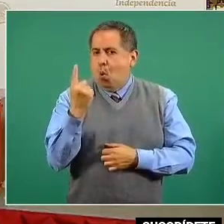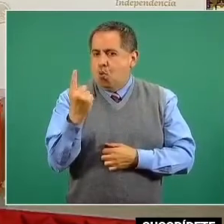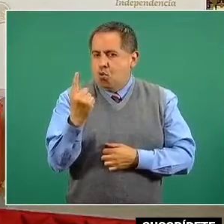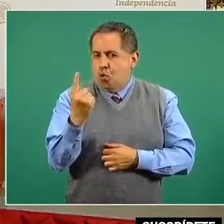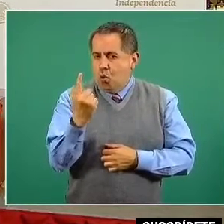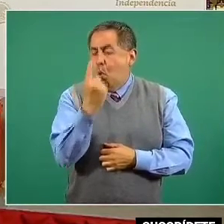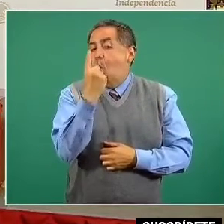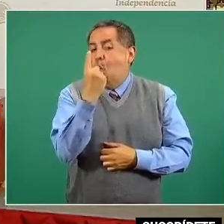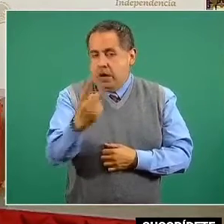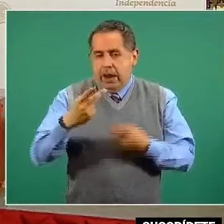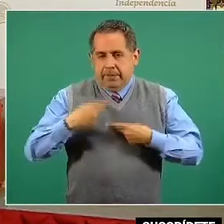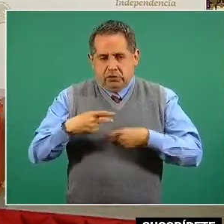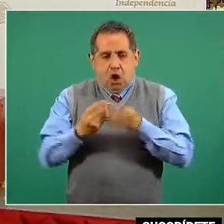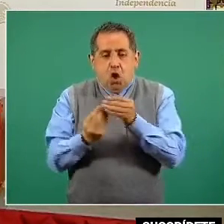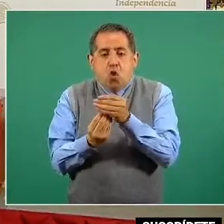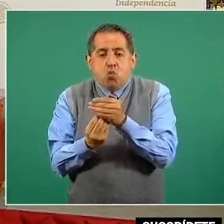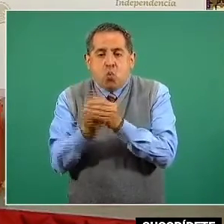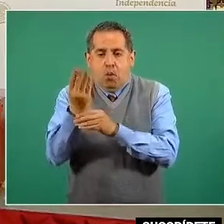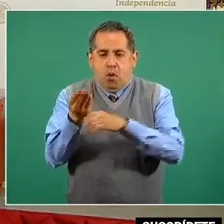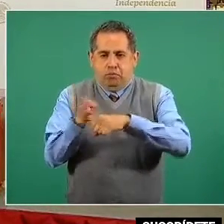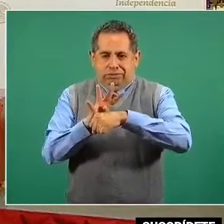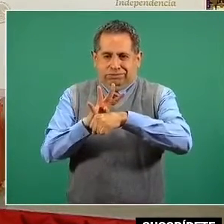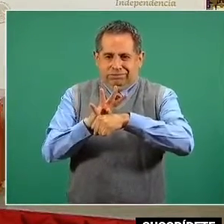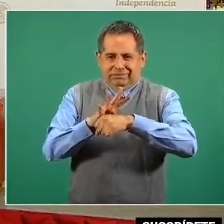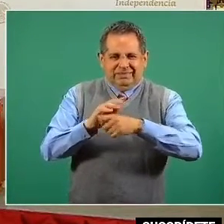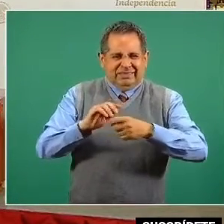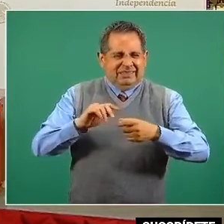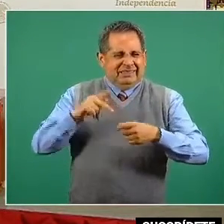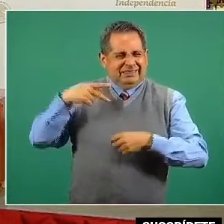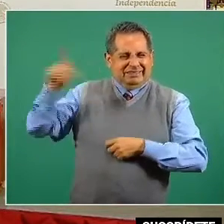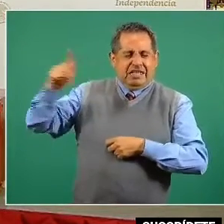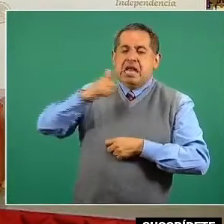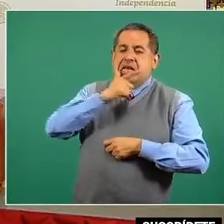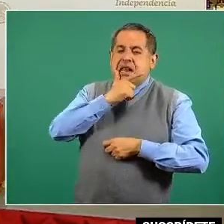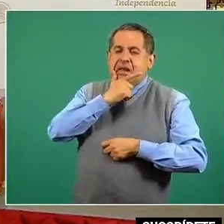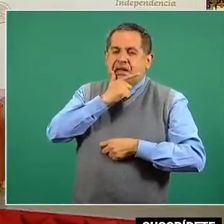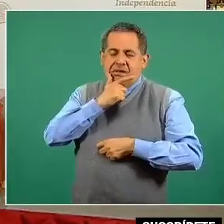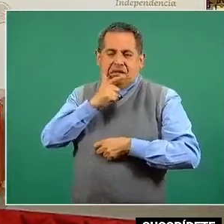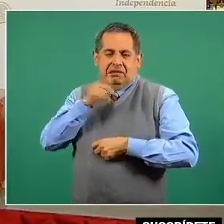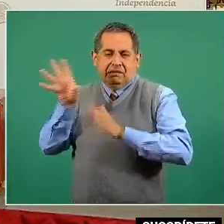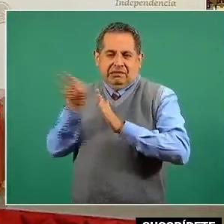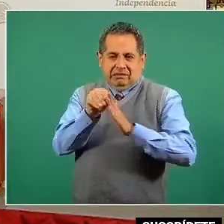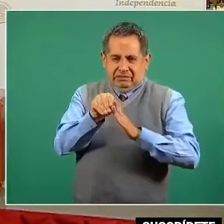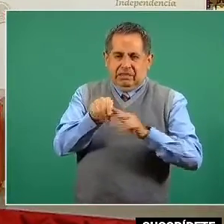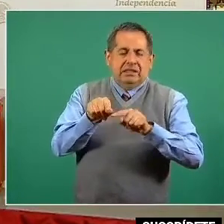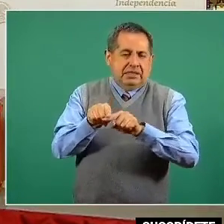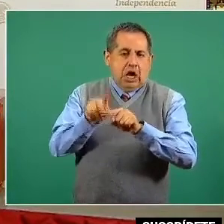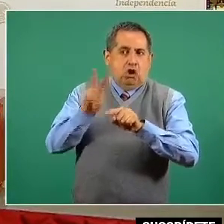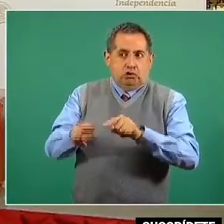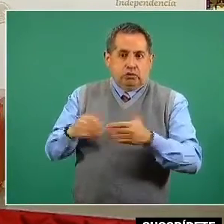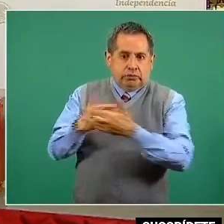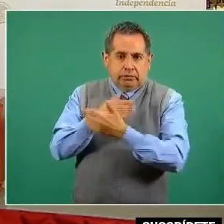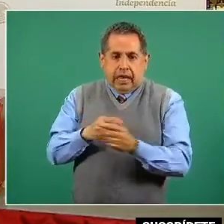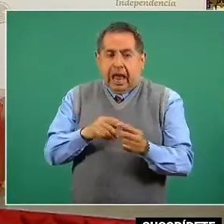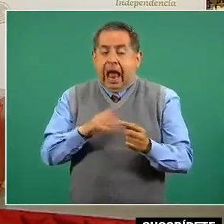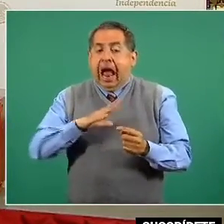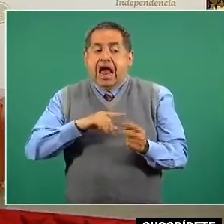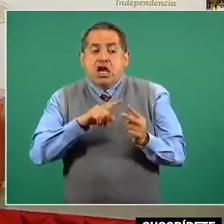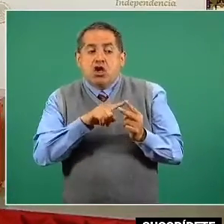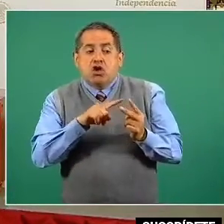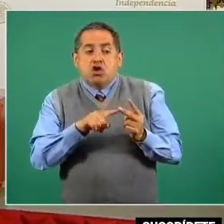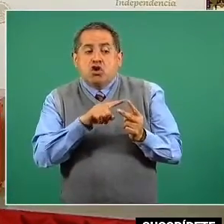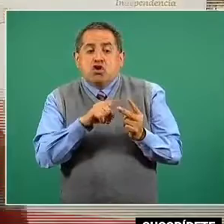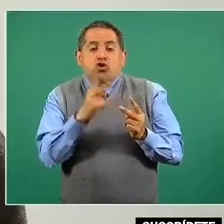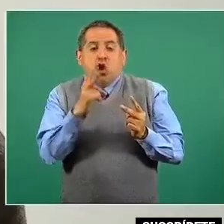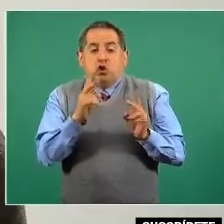importado con la presencia de la variante inglesa. Si bien es cierto, hay 2 casos sospechosos de COVID-19 que